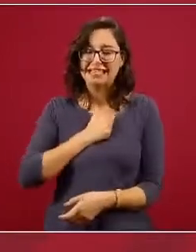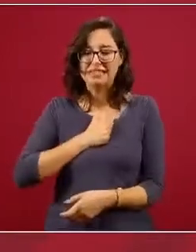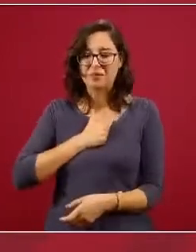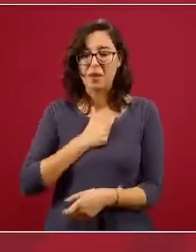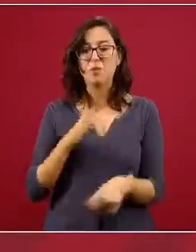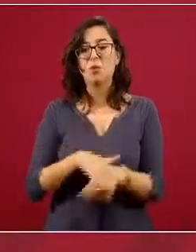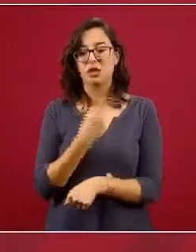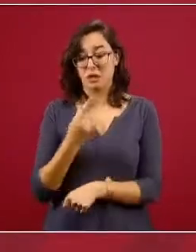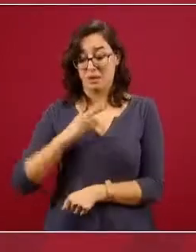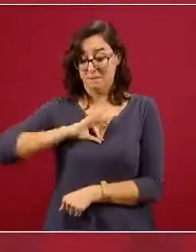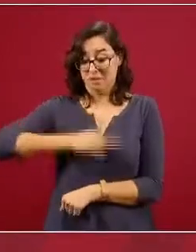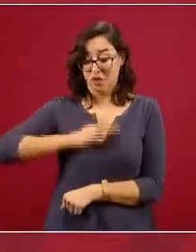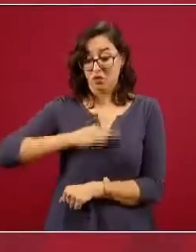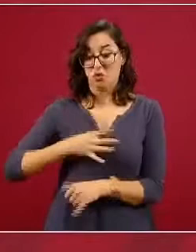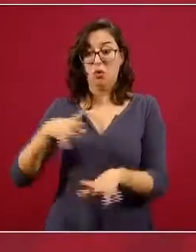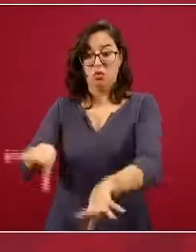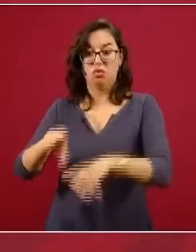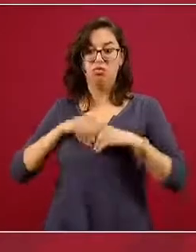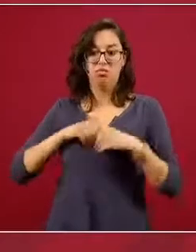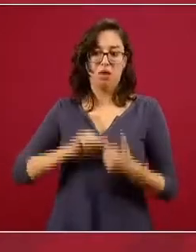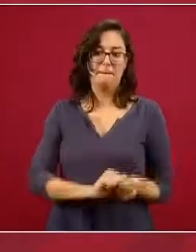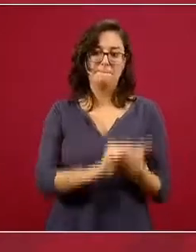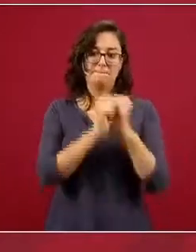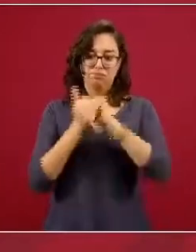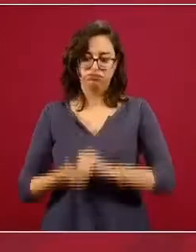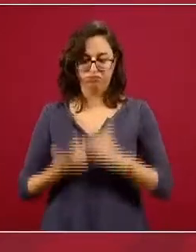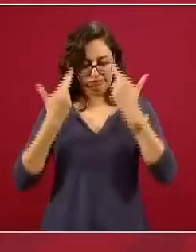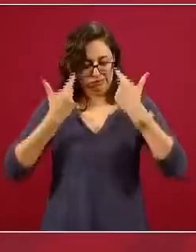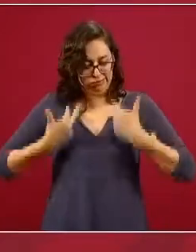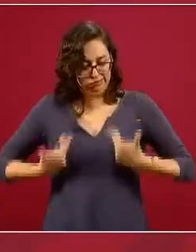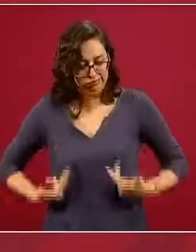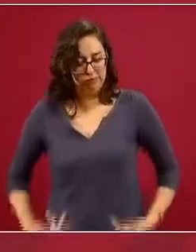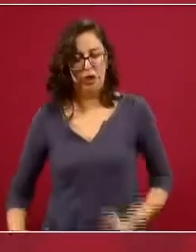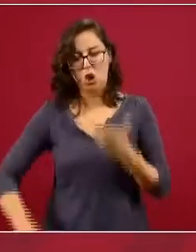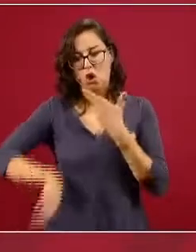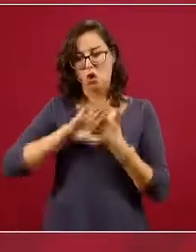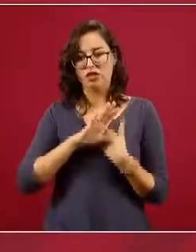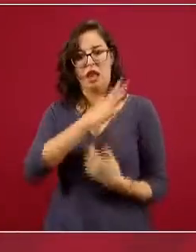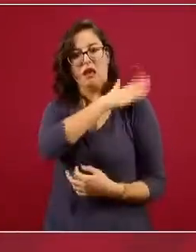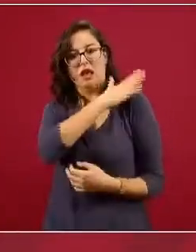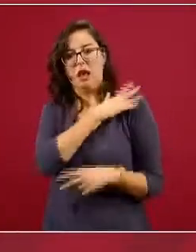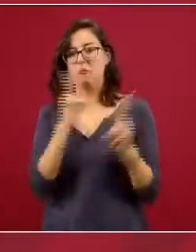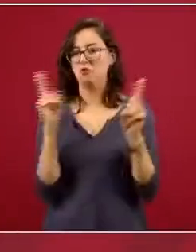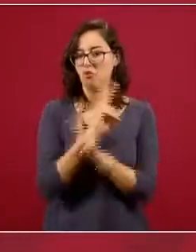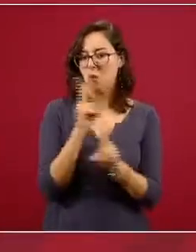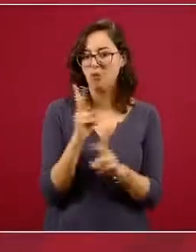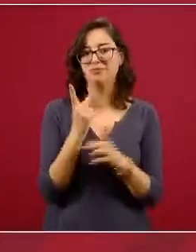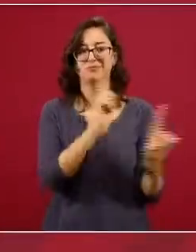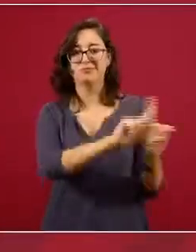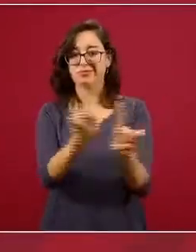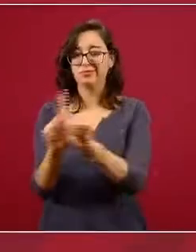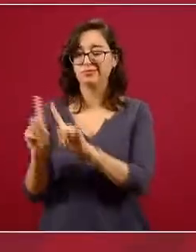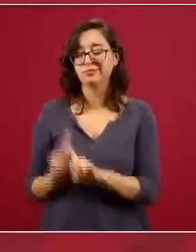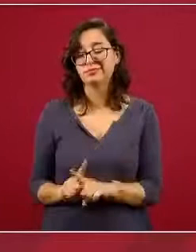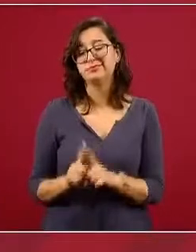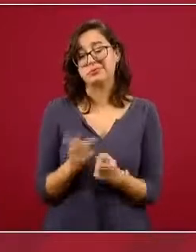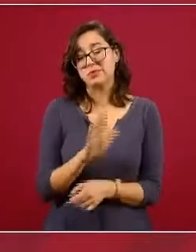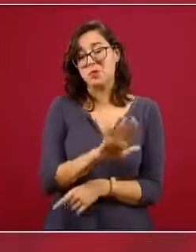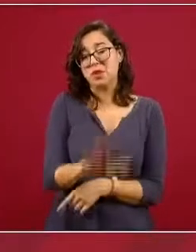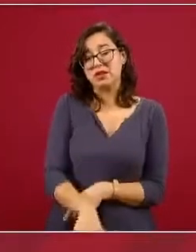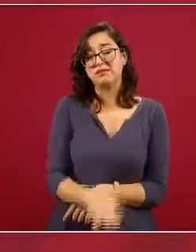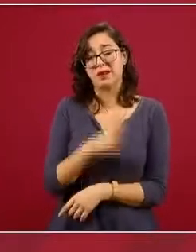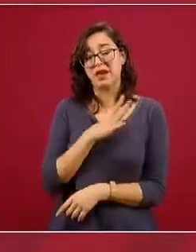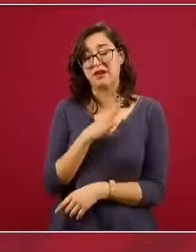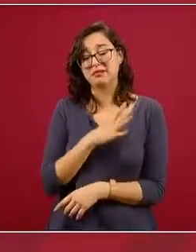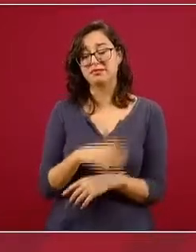el virus es capaz de causar una destrucción importante de los pulmones y de otros órganos y causar la